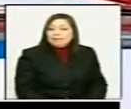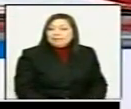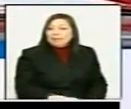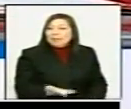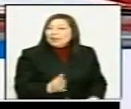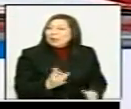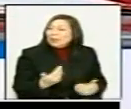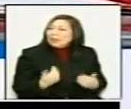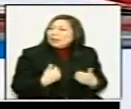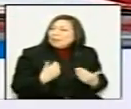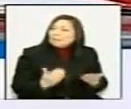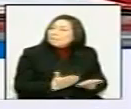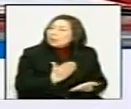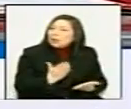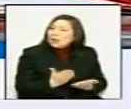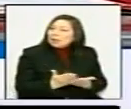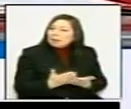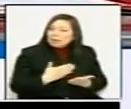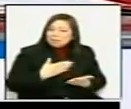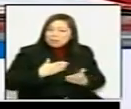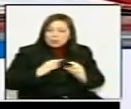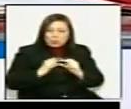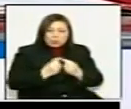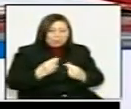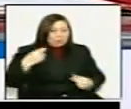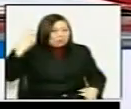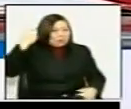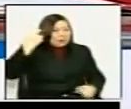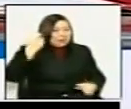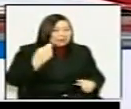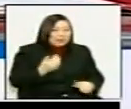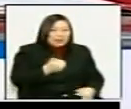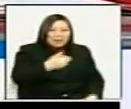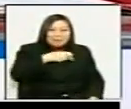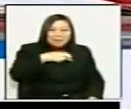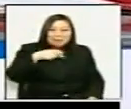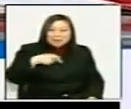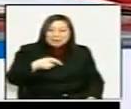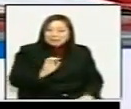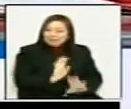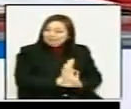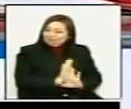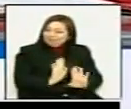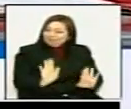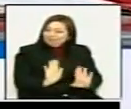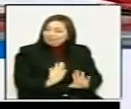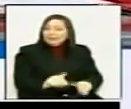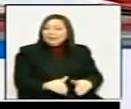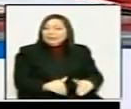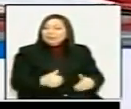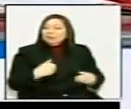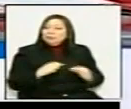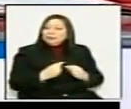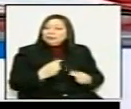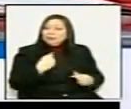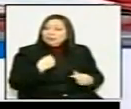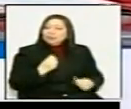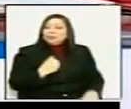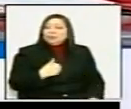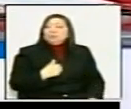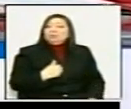afectar la imagen de Alianza para el Progreso y ni de mi bancada, he